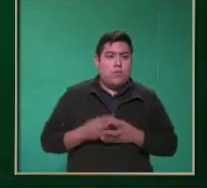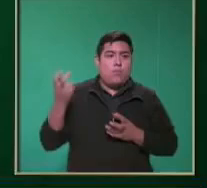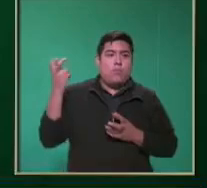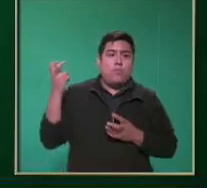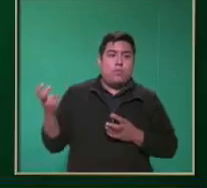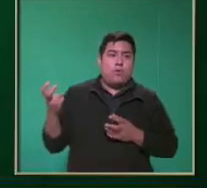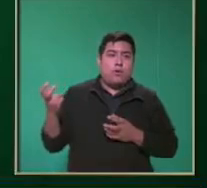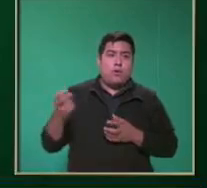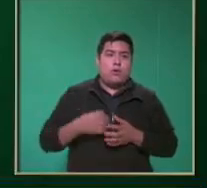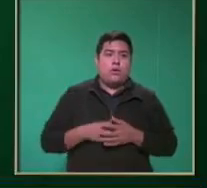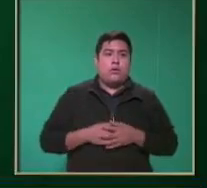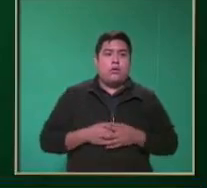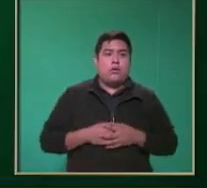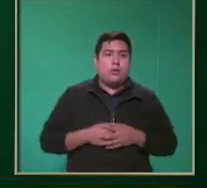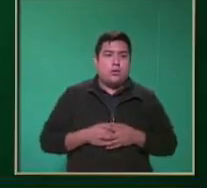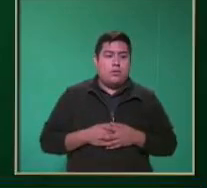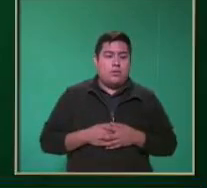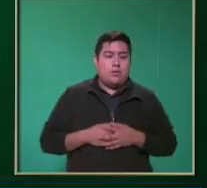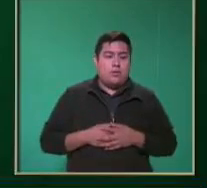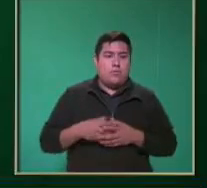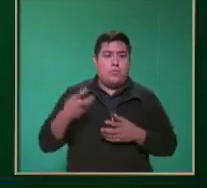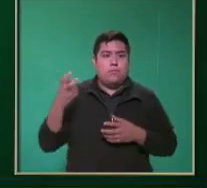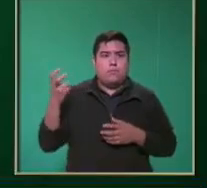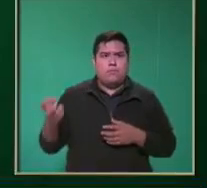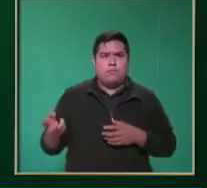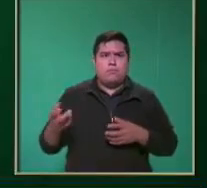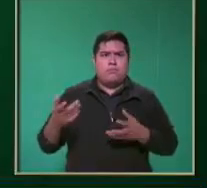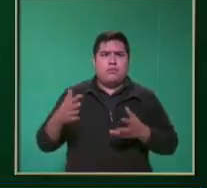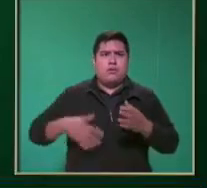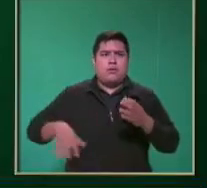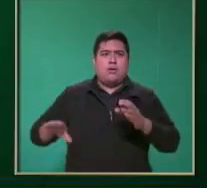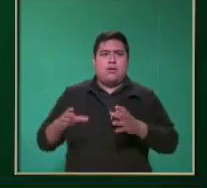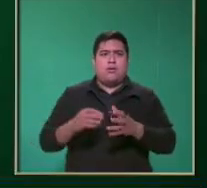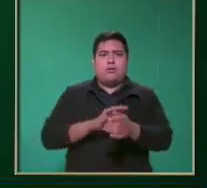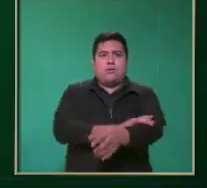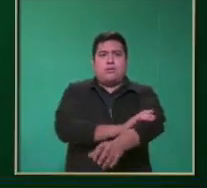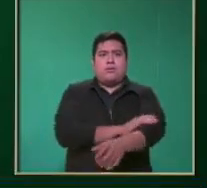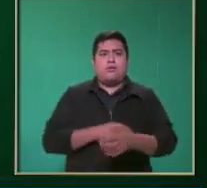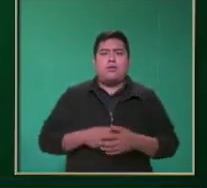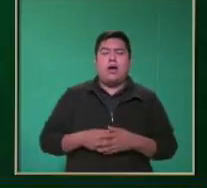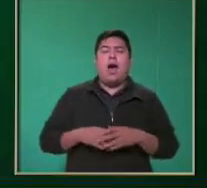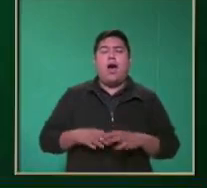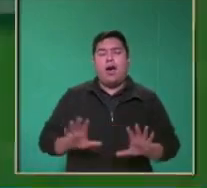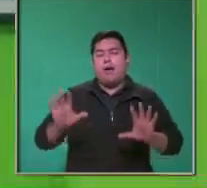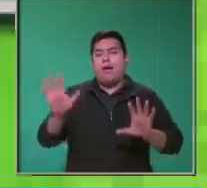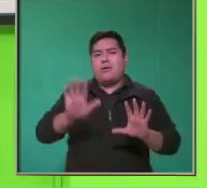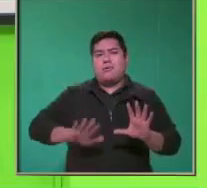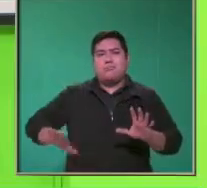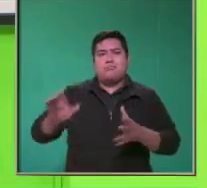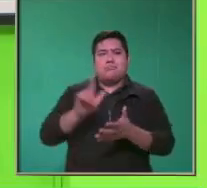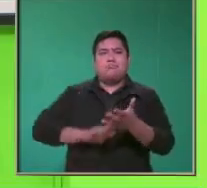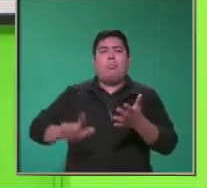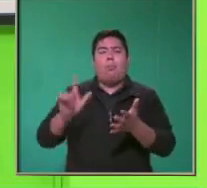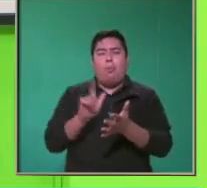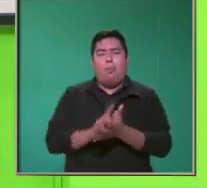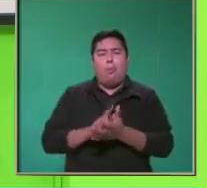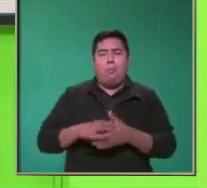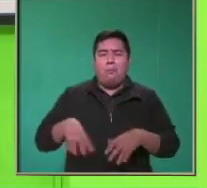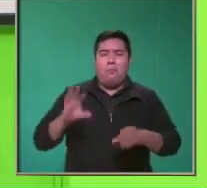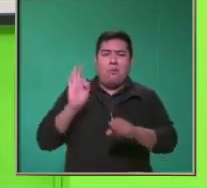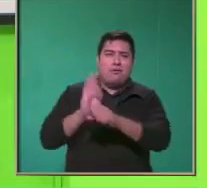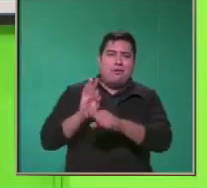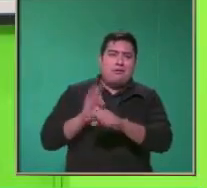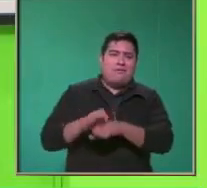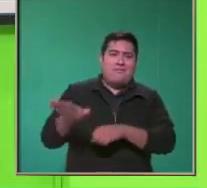tanto, para sintetizar lo de áreas protegidas, dijimos que son áreas